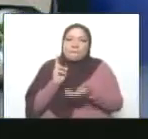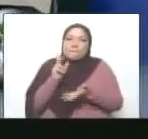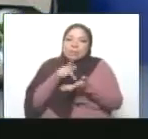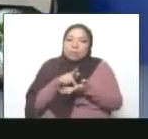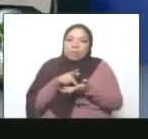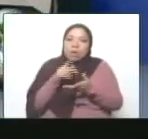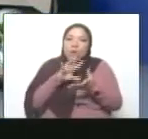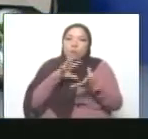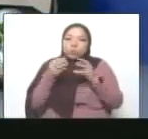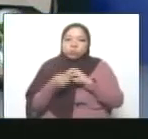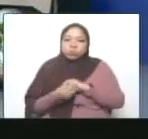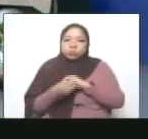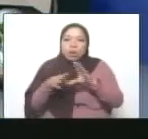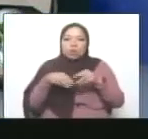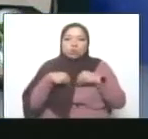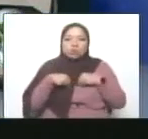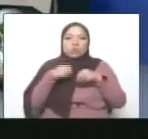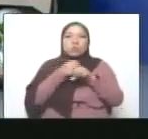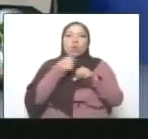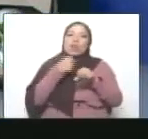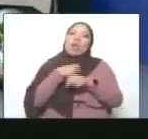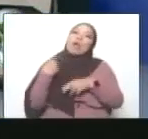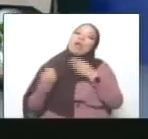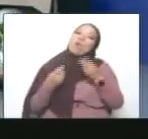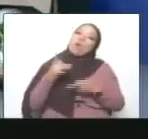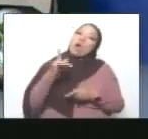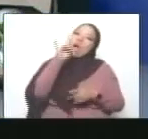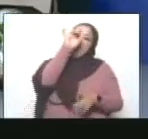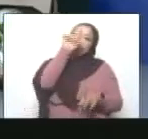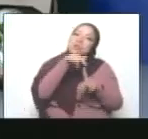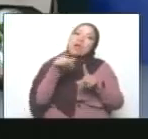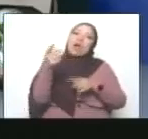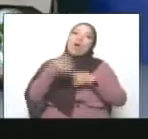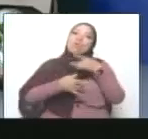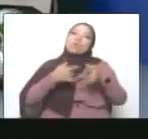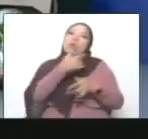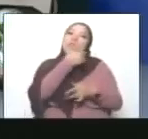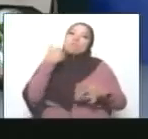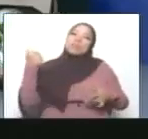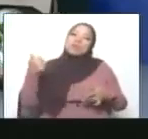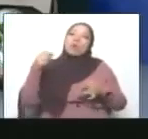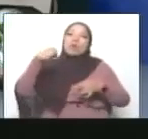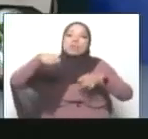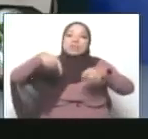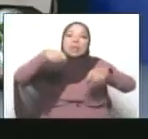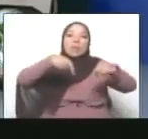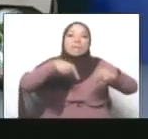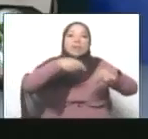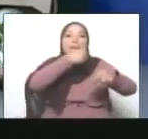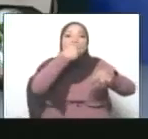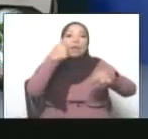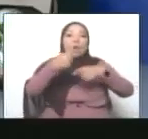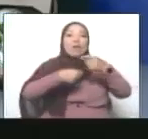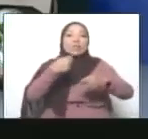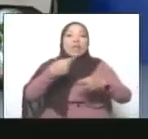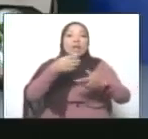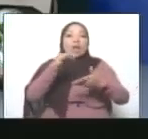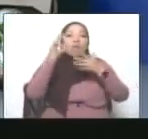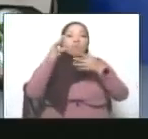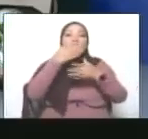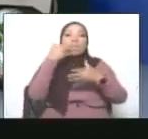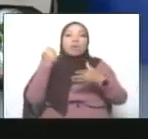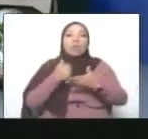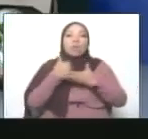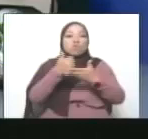participado, se han transformado y han asumido la corresponsabilidad de lograr seleccionar sus mejores semillas para hacer vivero y así contribuir